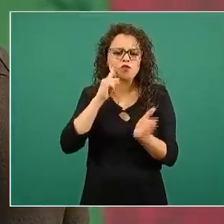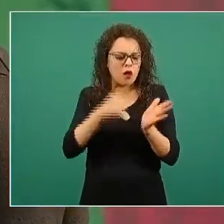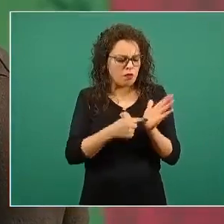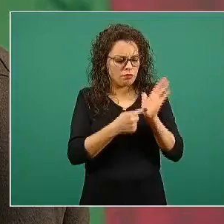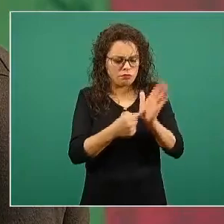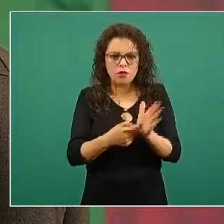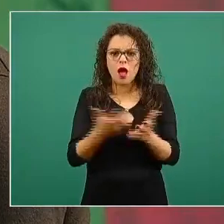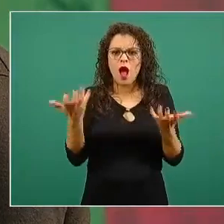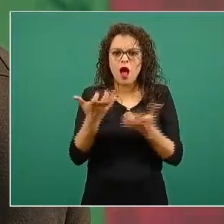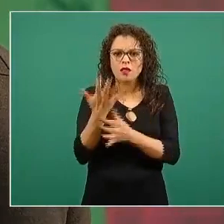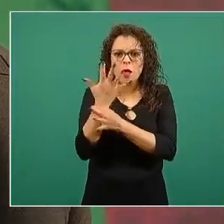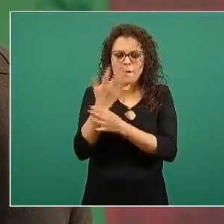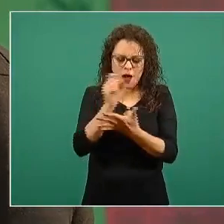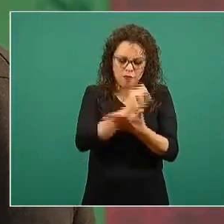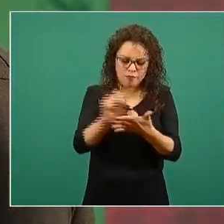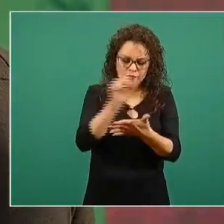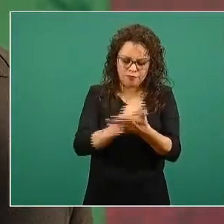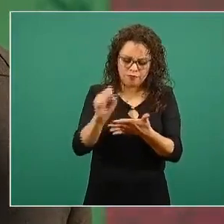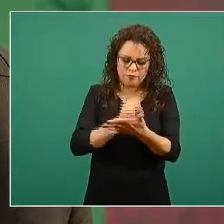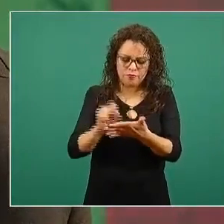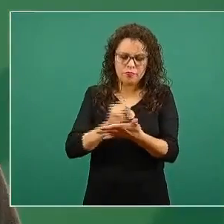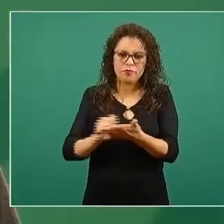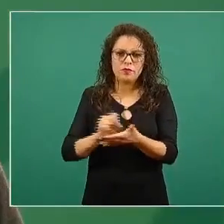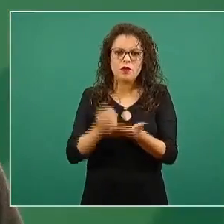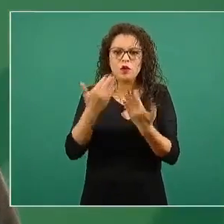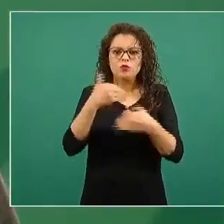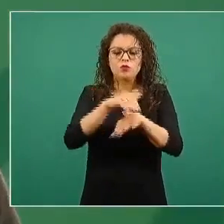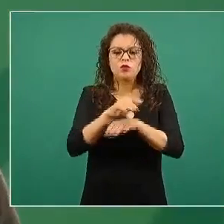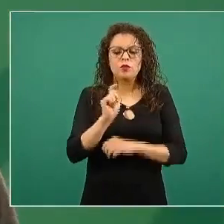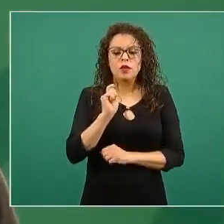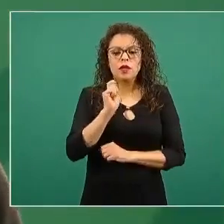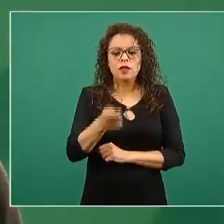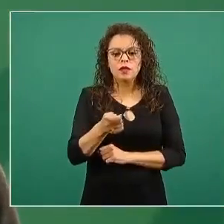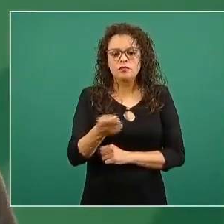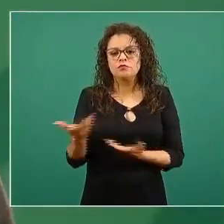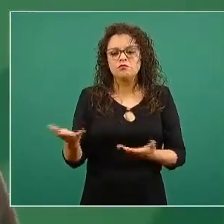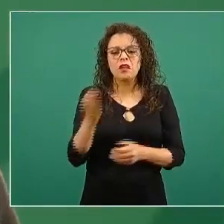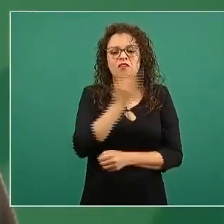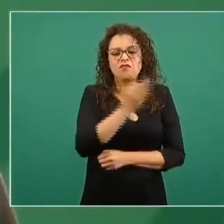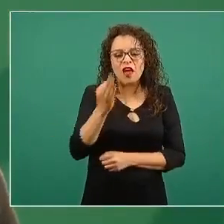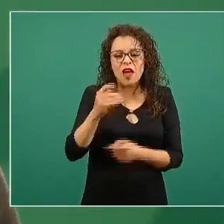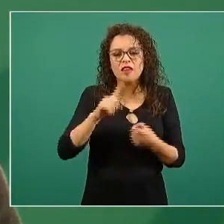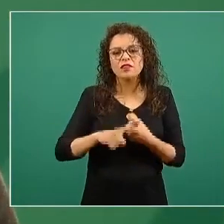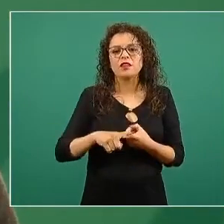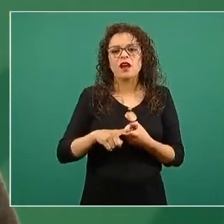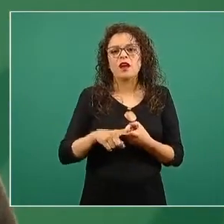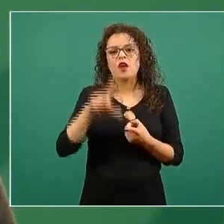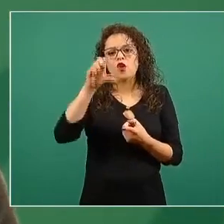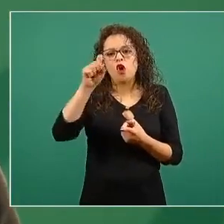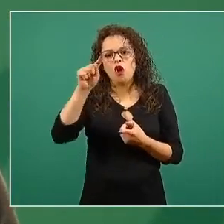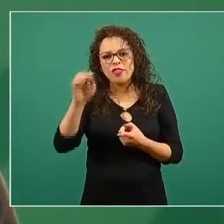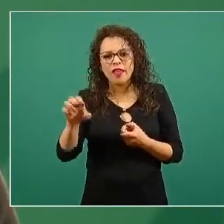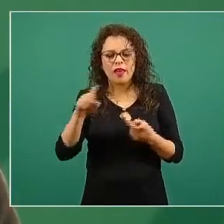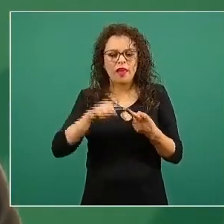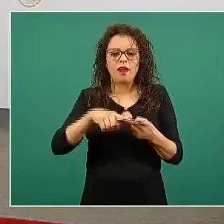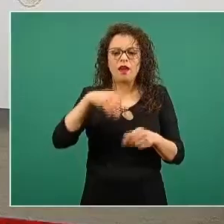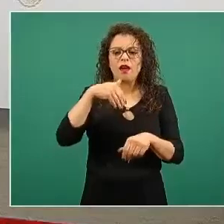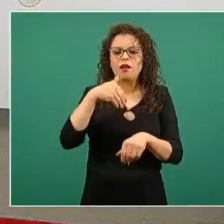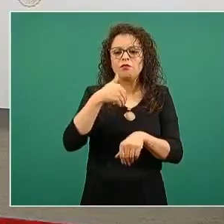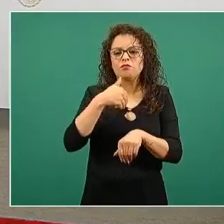la persona en relación a los principales variables, fecha, lote, nombre de la persona con que se